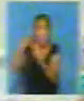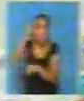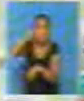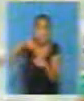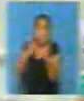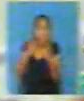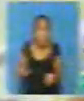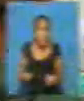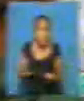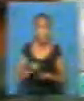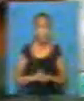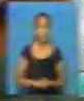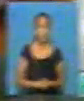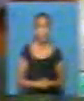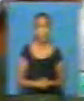instalaciones